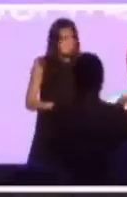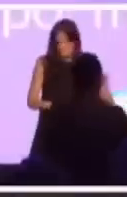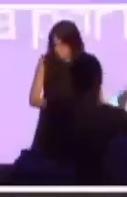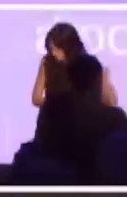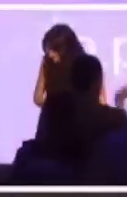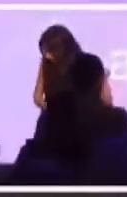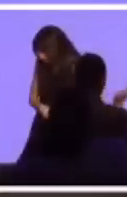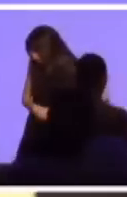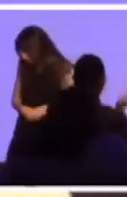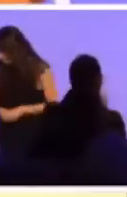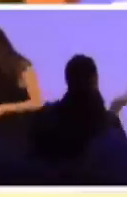se inclina y se Apuesta por las puertas